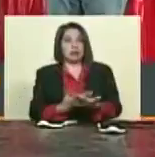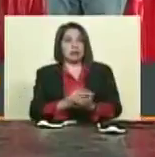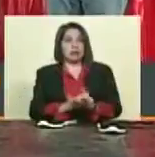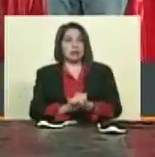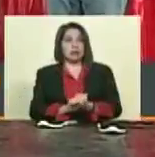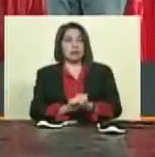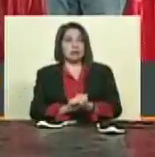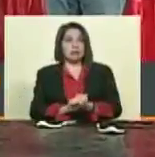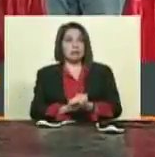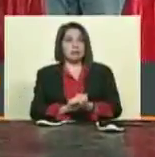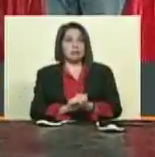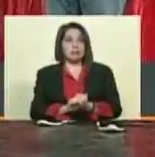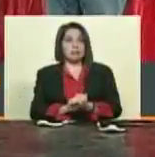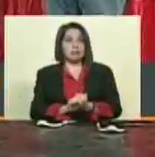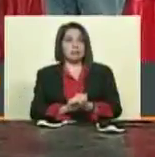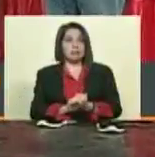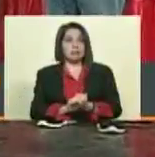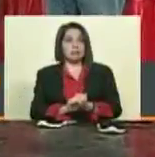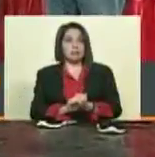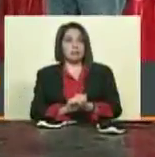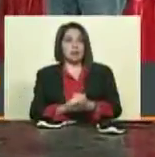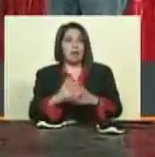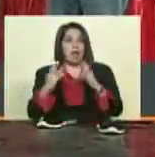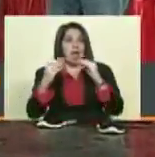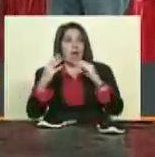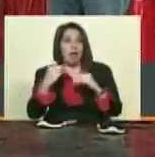Les voy a pedir unas palabras,